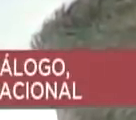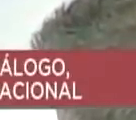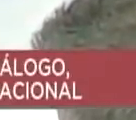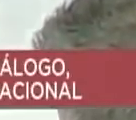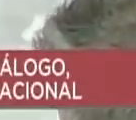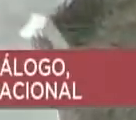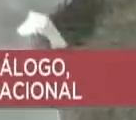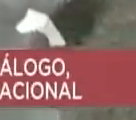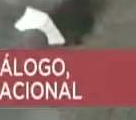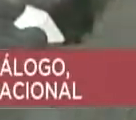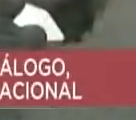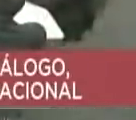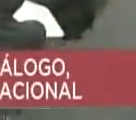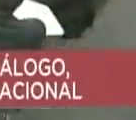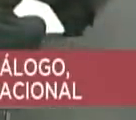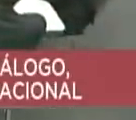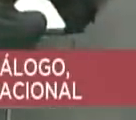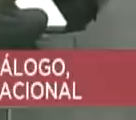parlamentaria de la oposición